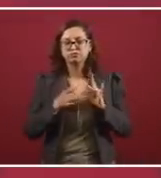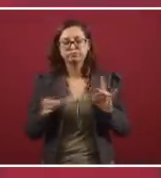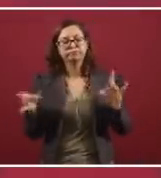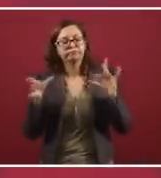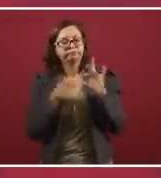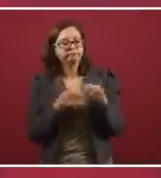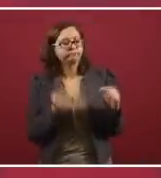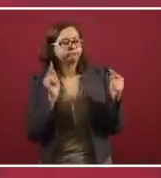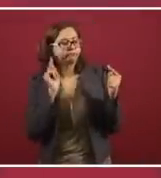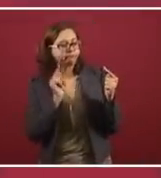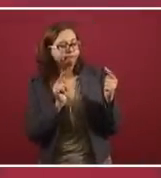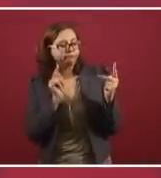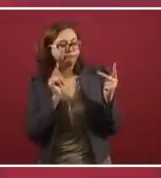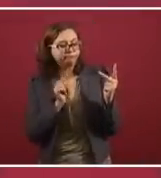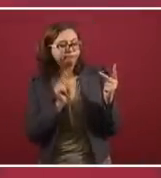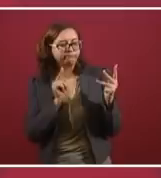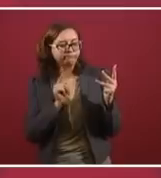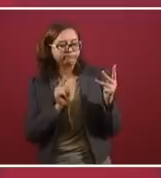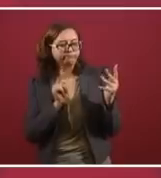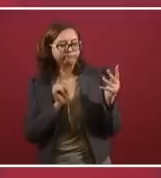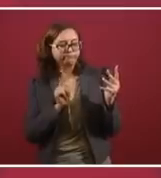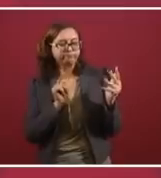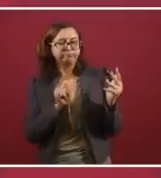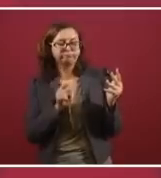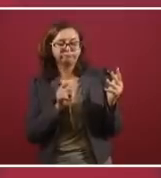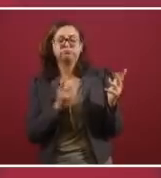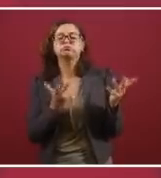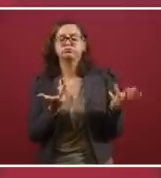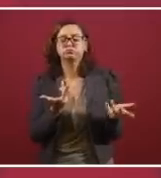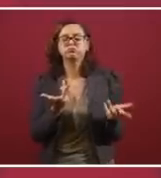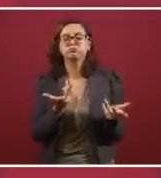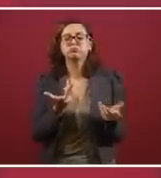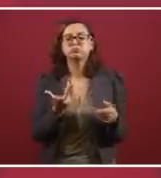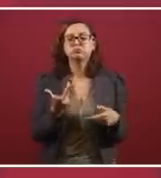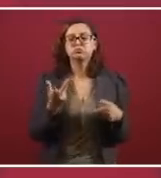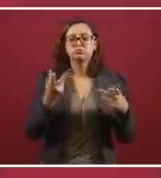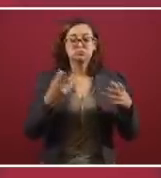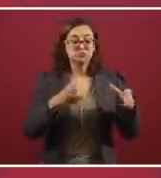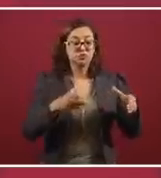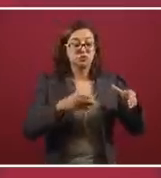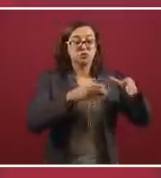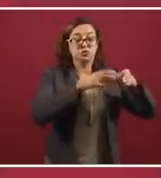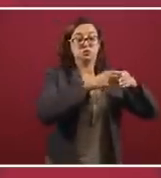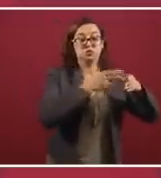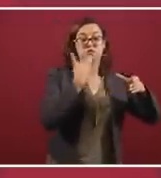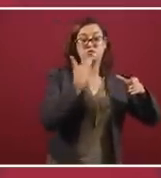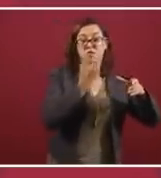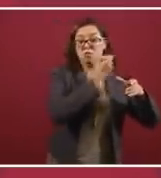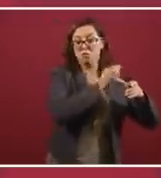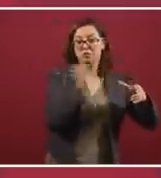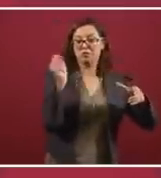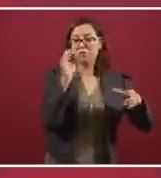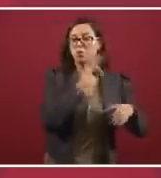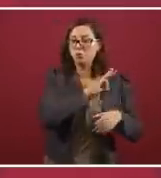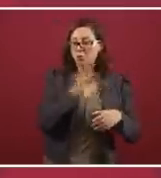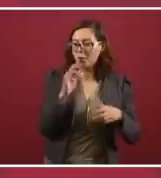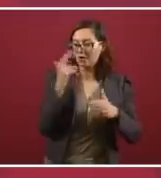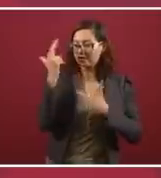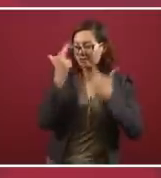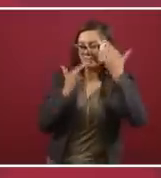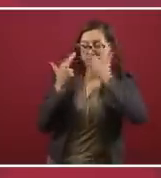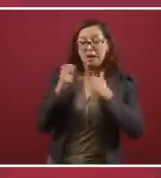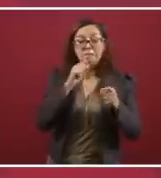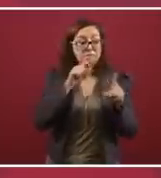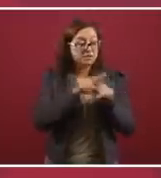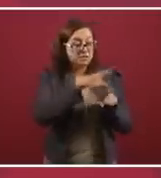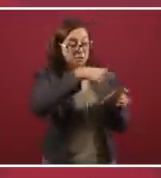detallada. Van a tener oportunidad los expertos, hasta los que no nos ven